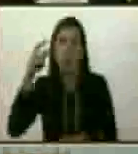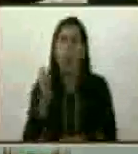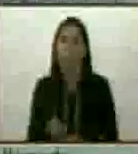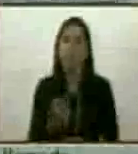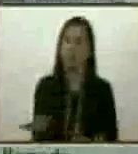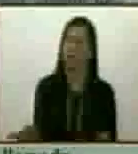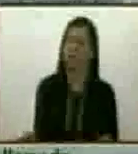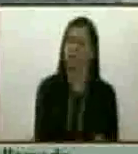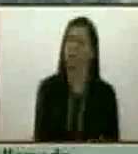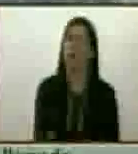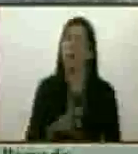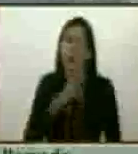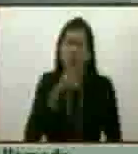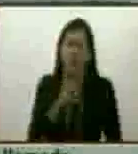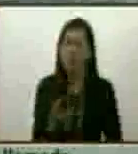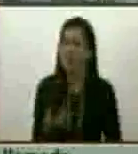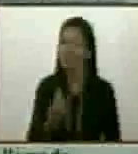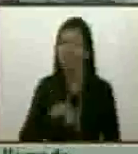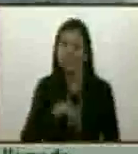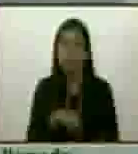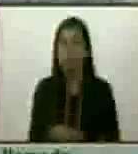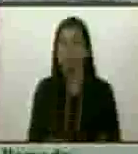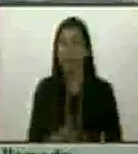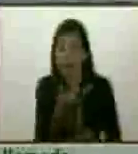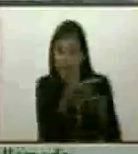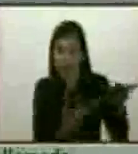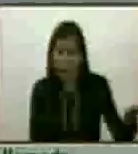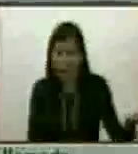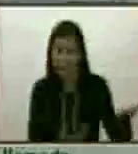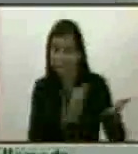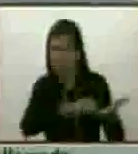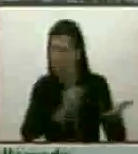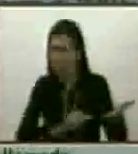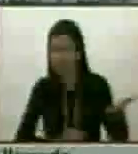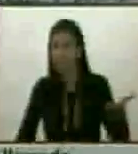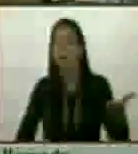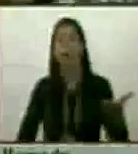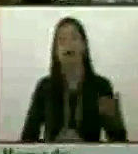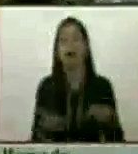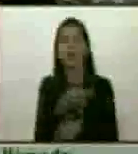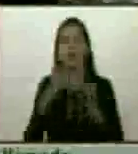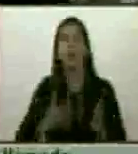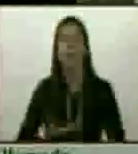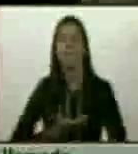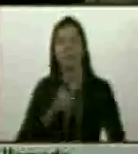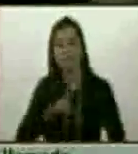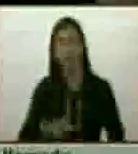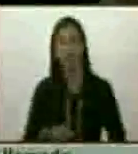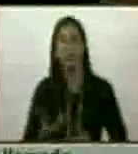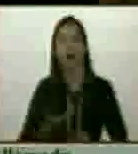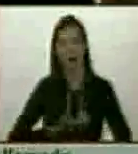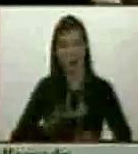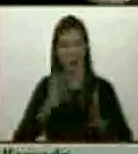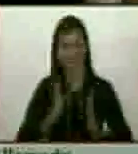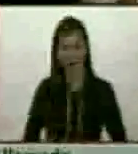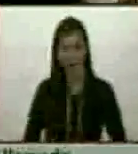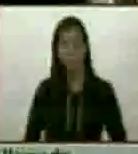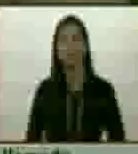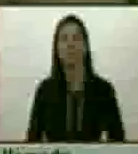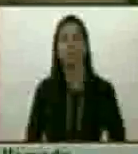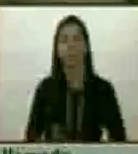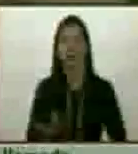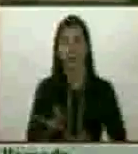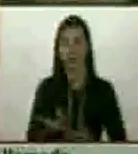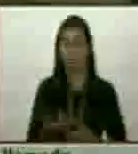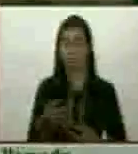para nosotros. Explican que han revisado cartas abiertas al gobernador de Miranda y al alcalde del municipio Sucre, pero hasta la fecha siguen a la espera de